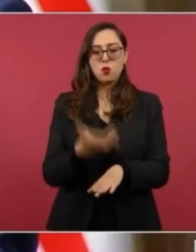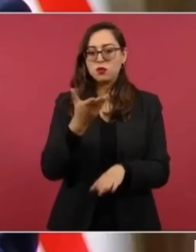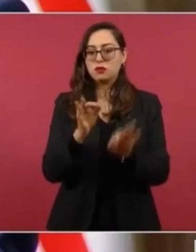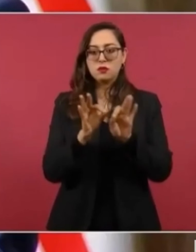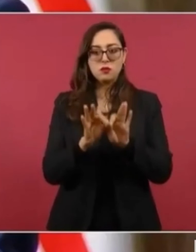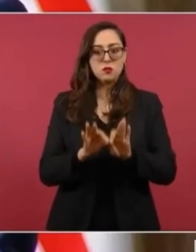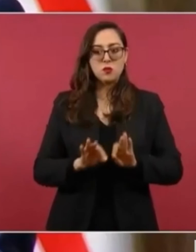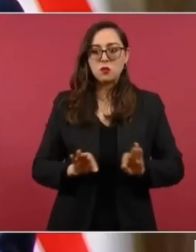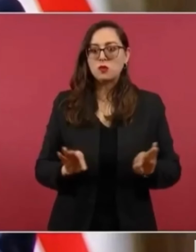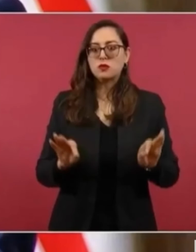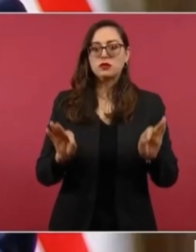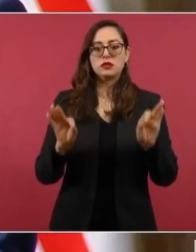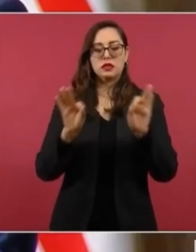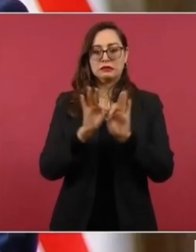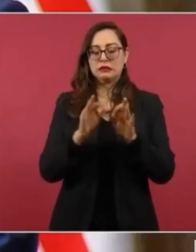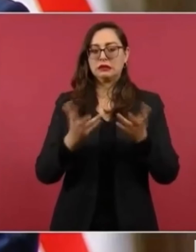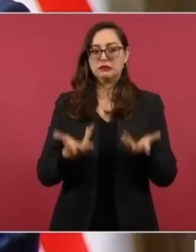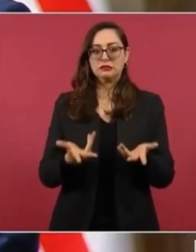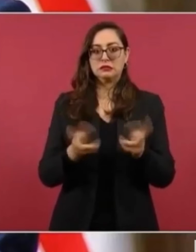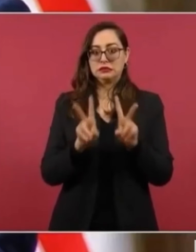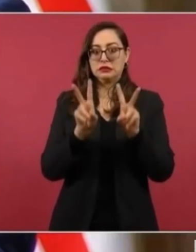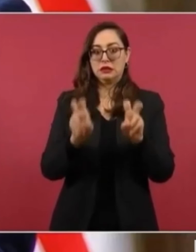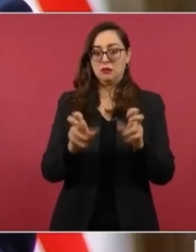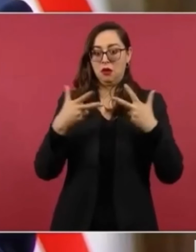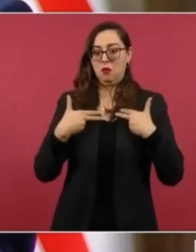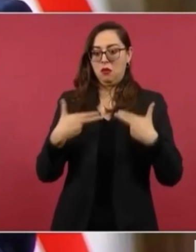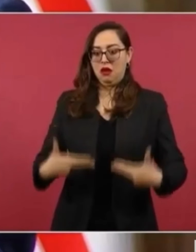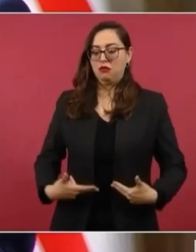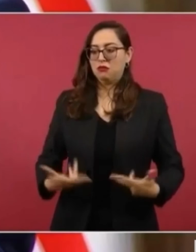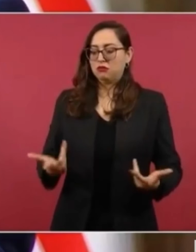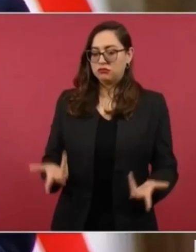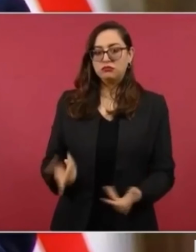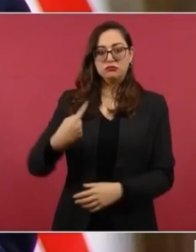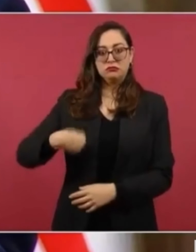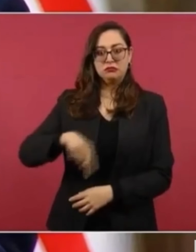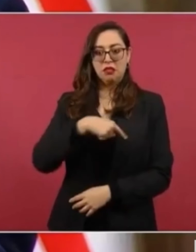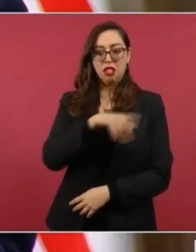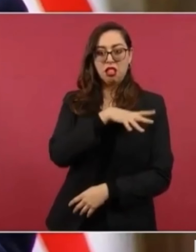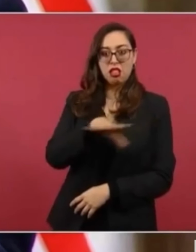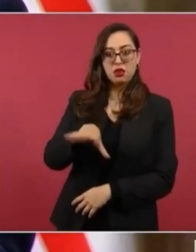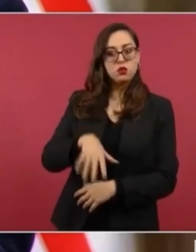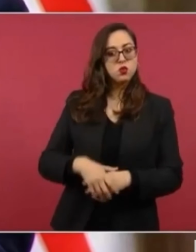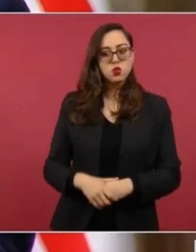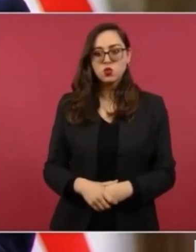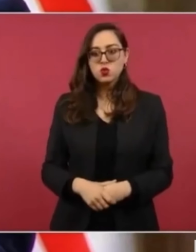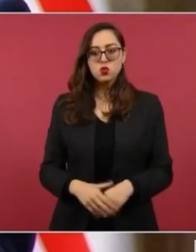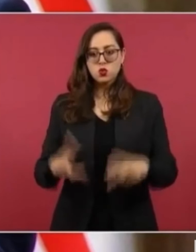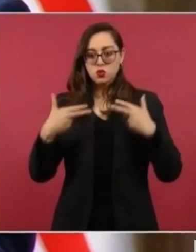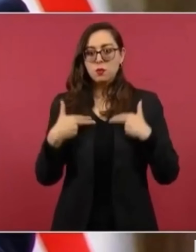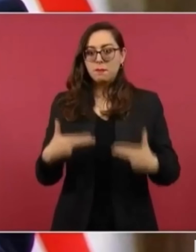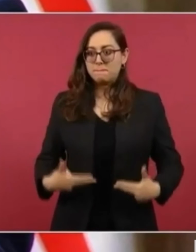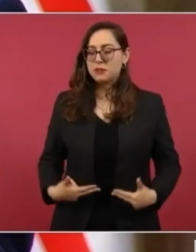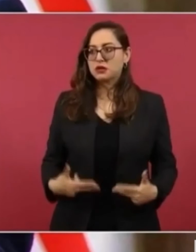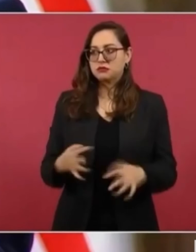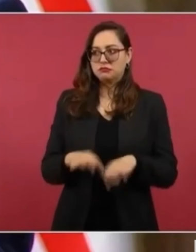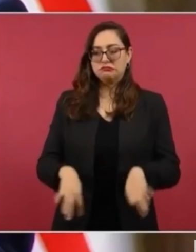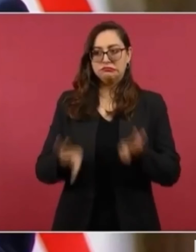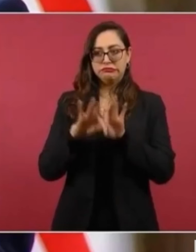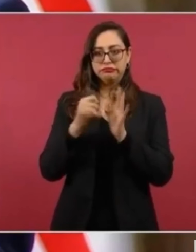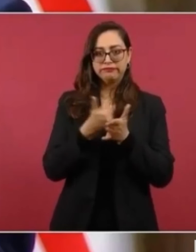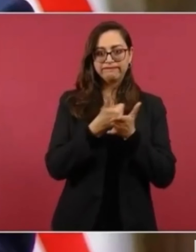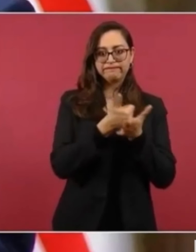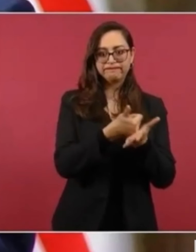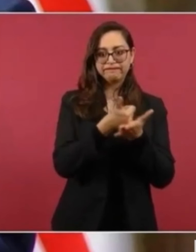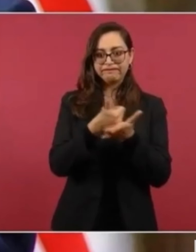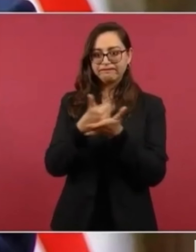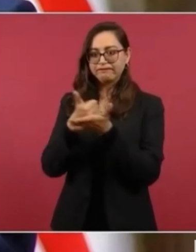nada humano nos es ajeno, nos importa mucho el poder ayudar a